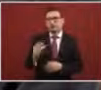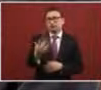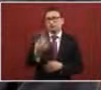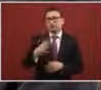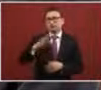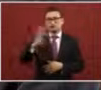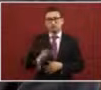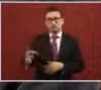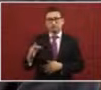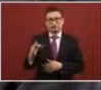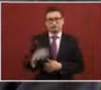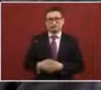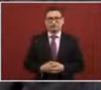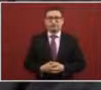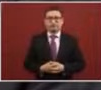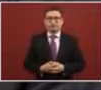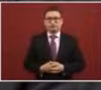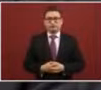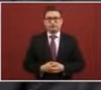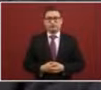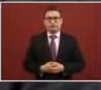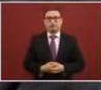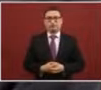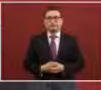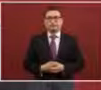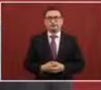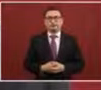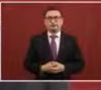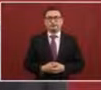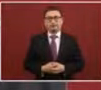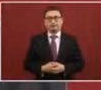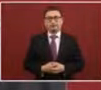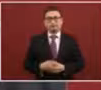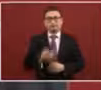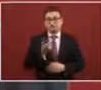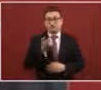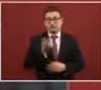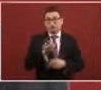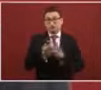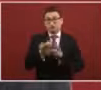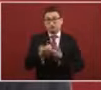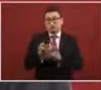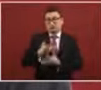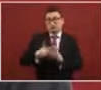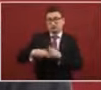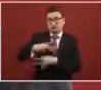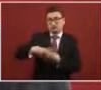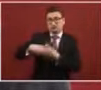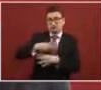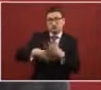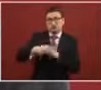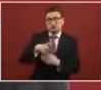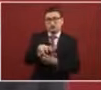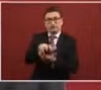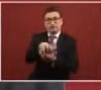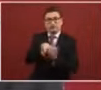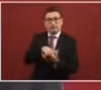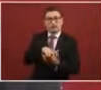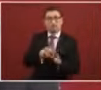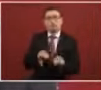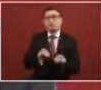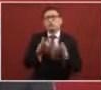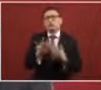95% menos. Y en términos económicos, esto va a significar un ahorro de alrededor